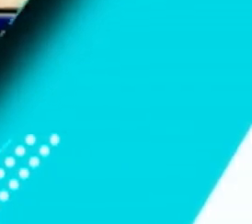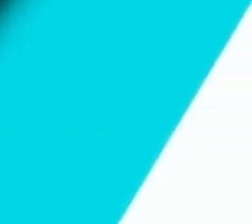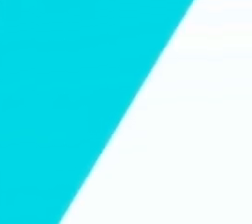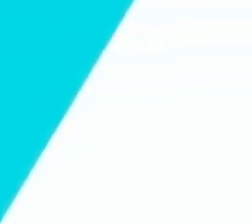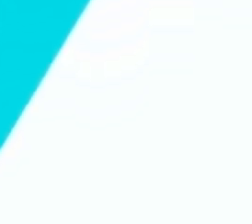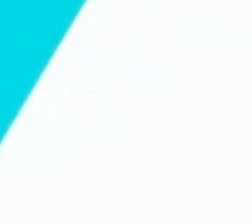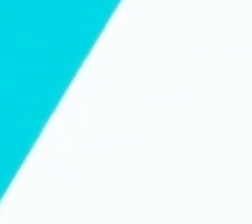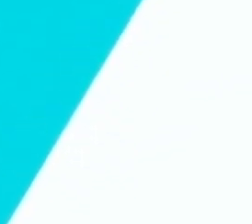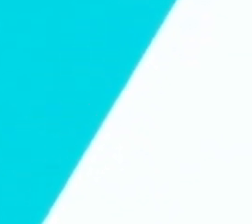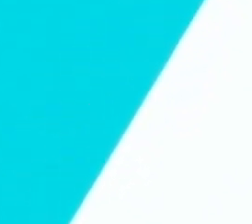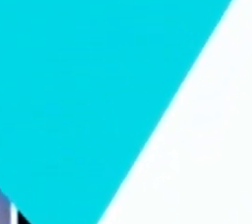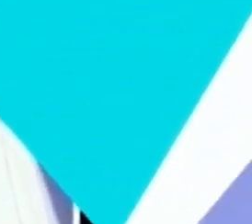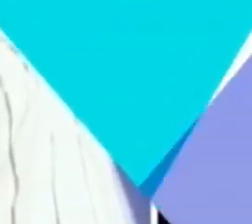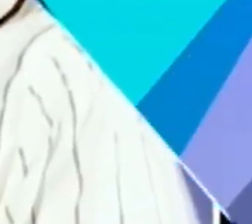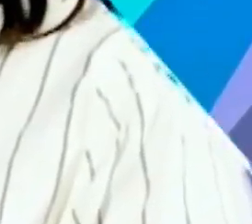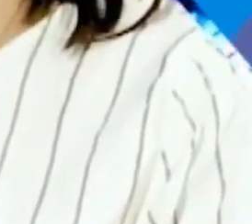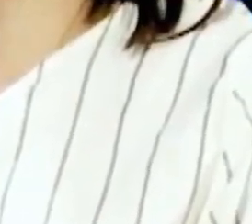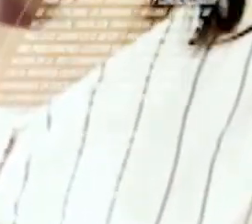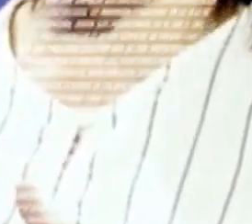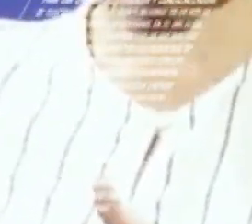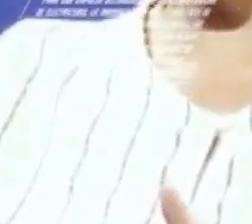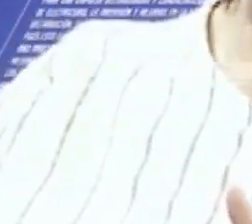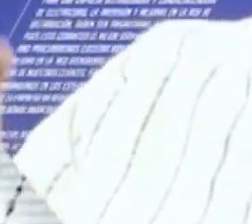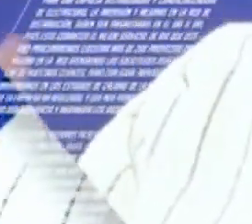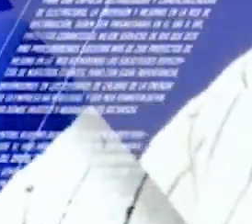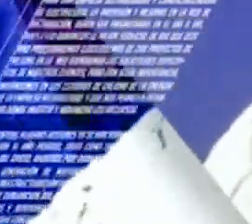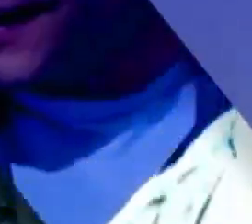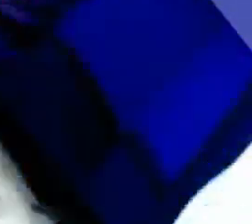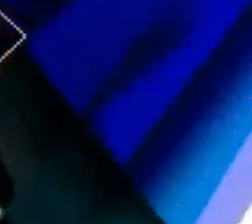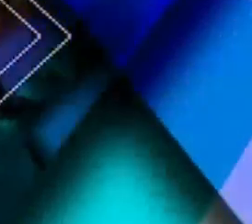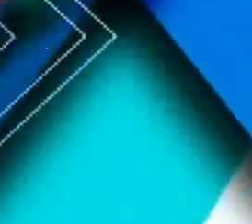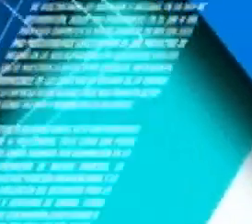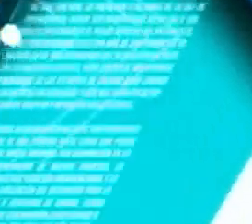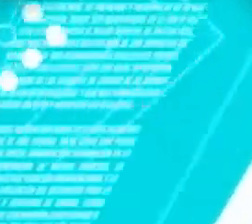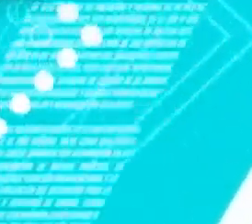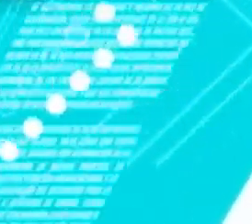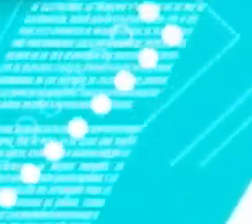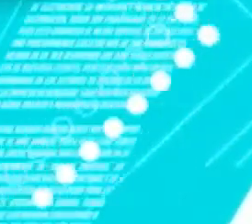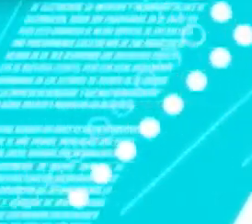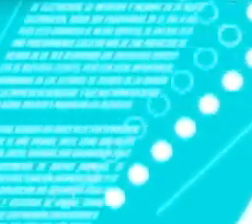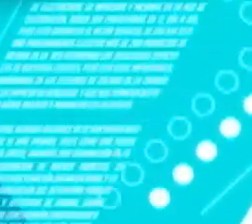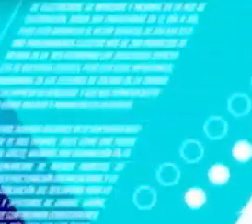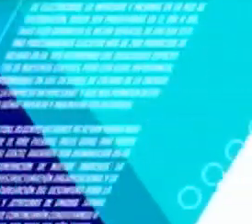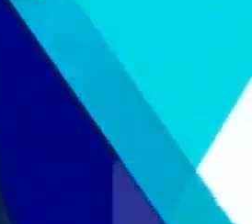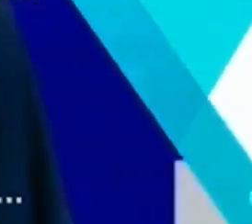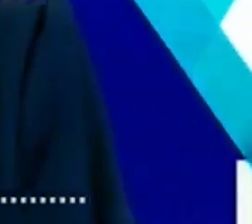la sensación que las clases dirigentes en Centroamérica tienen muy poco que ofrecer en términos